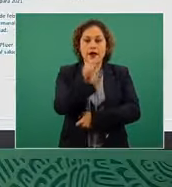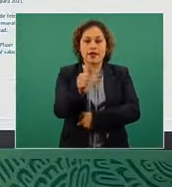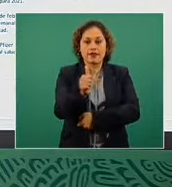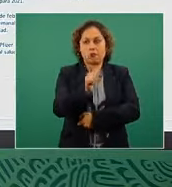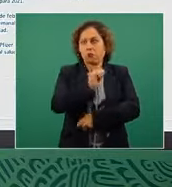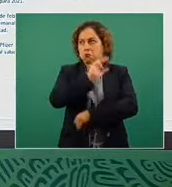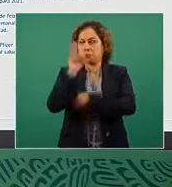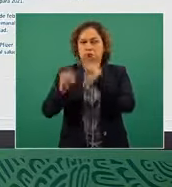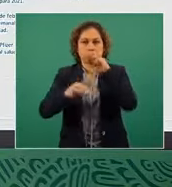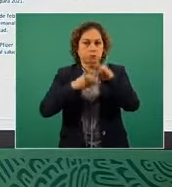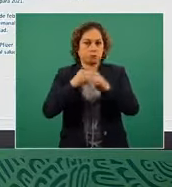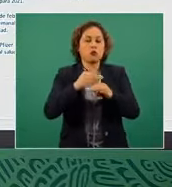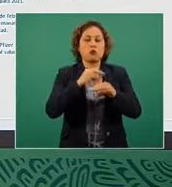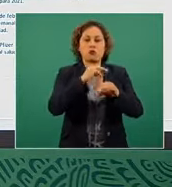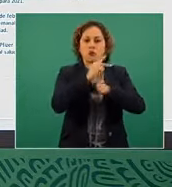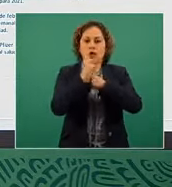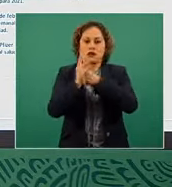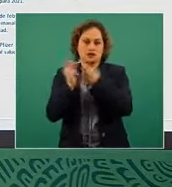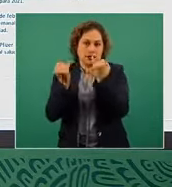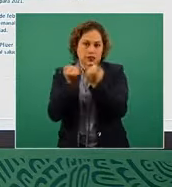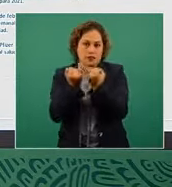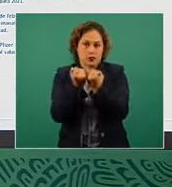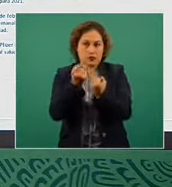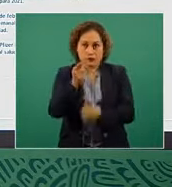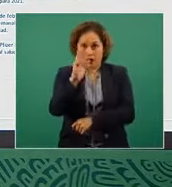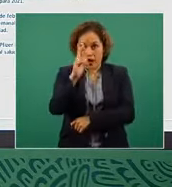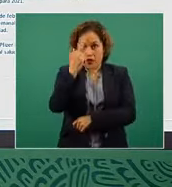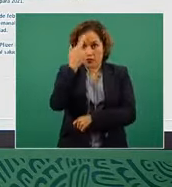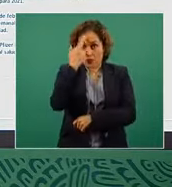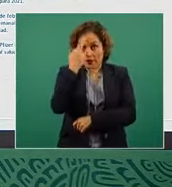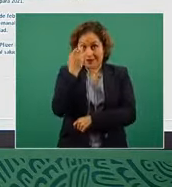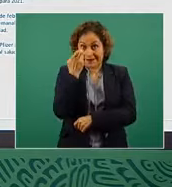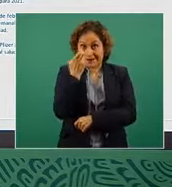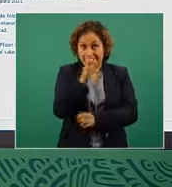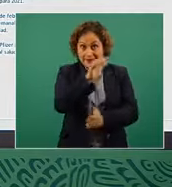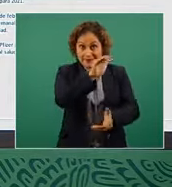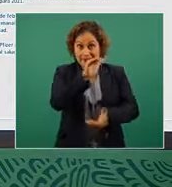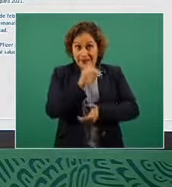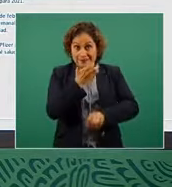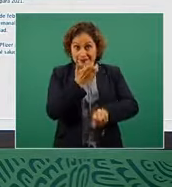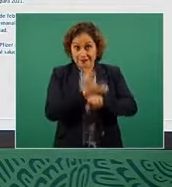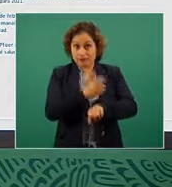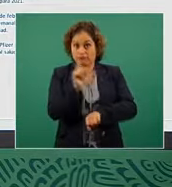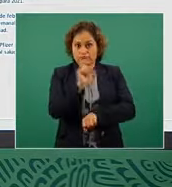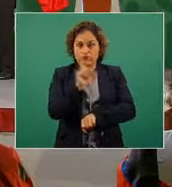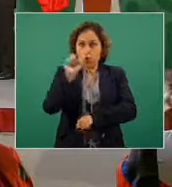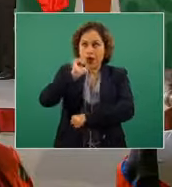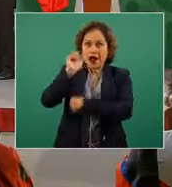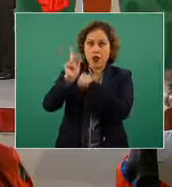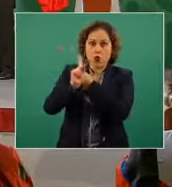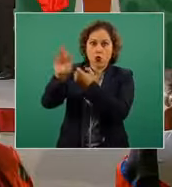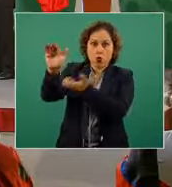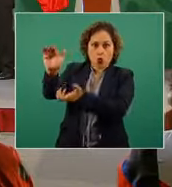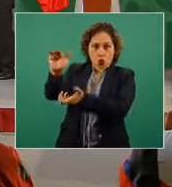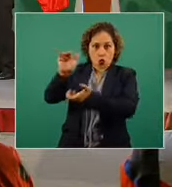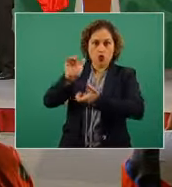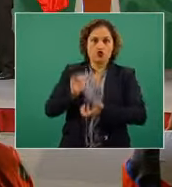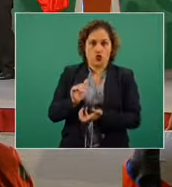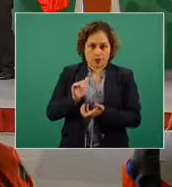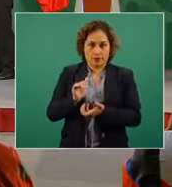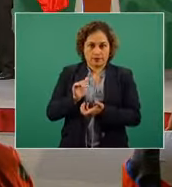Recordemos, estas dosis vienen de Europa, no de Estados Unidos. Estados Unidos no está exportando Pfizer ni